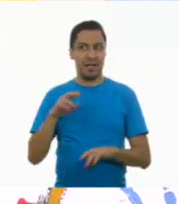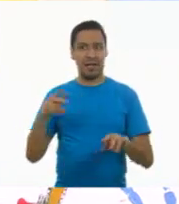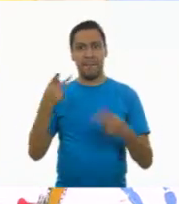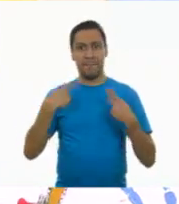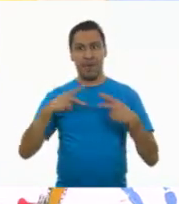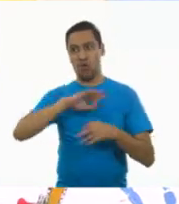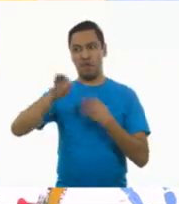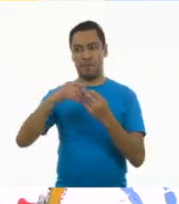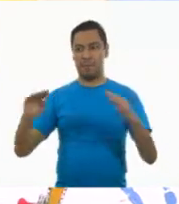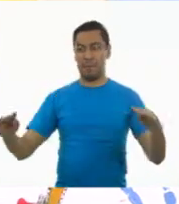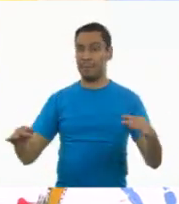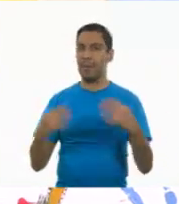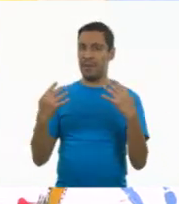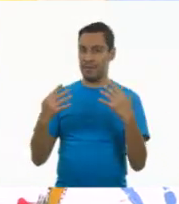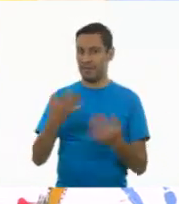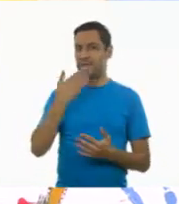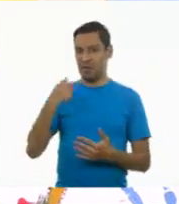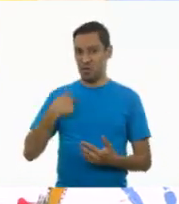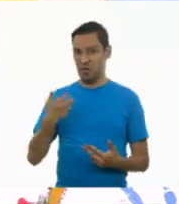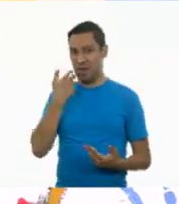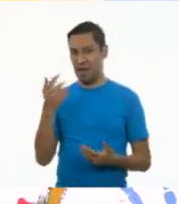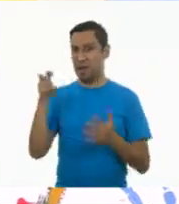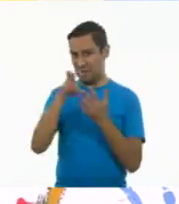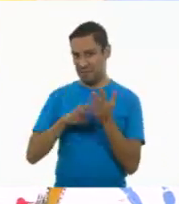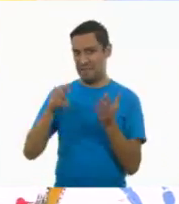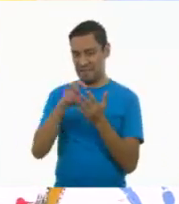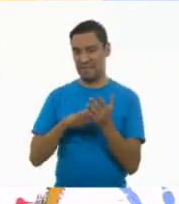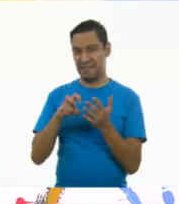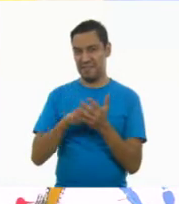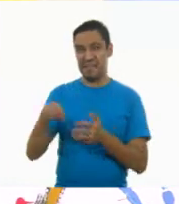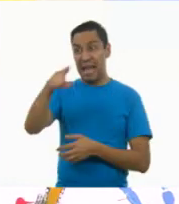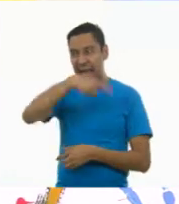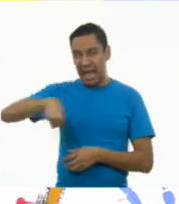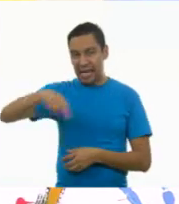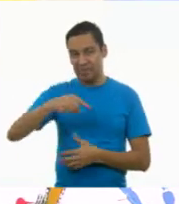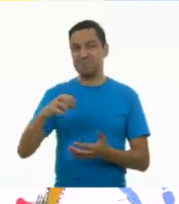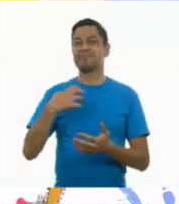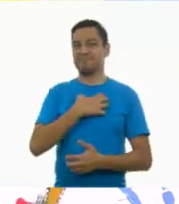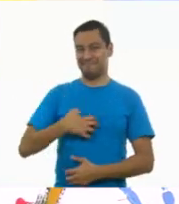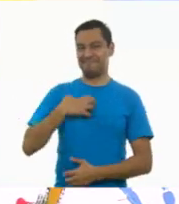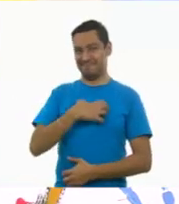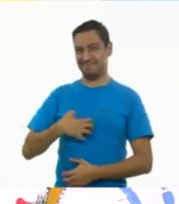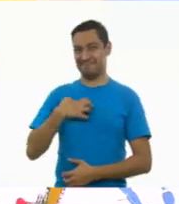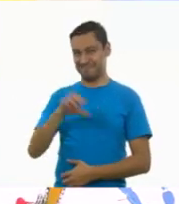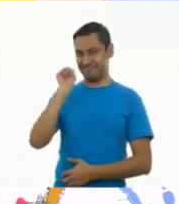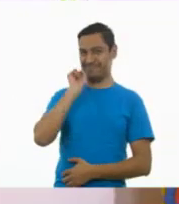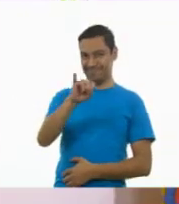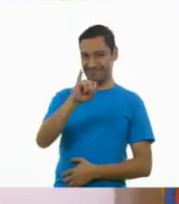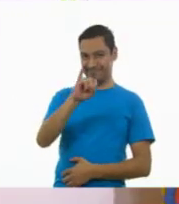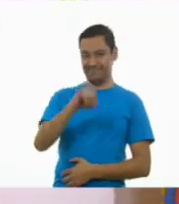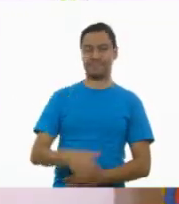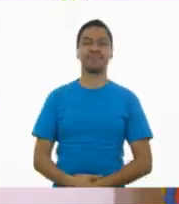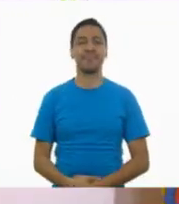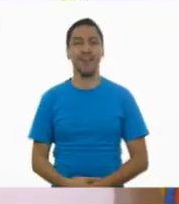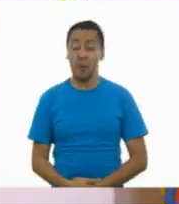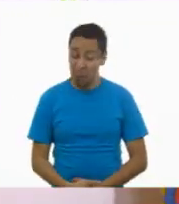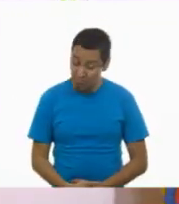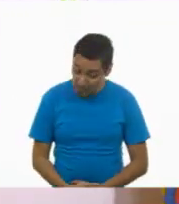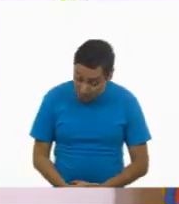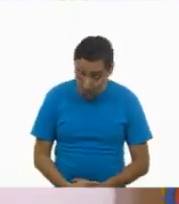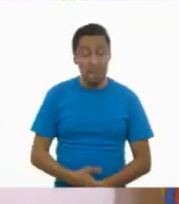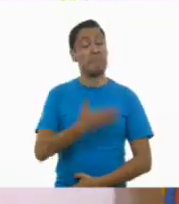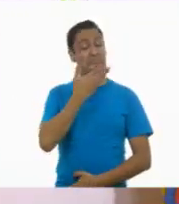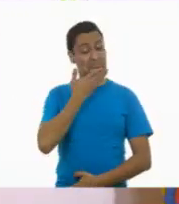y eso me traería como consecuencia que se pusieran muy contentos, sí. Excelente tu razonamiento y